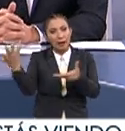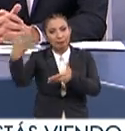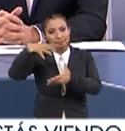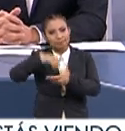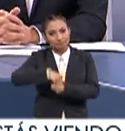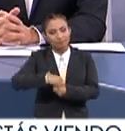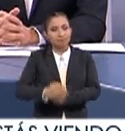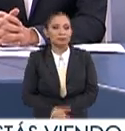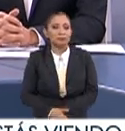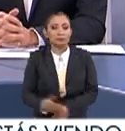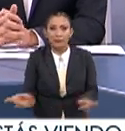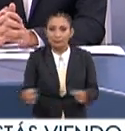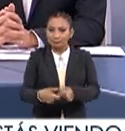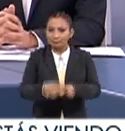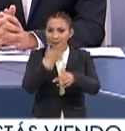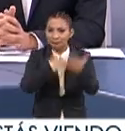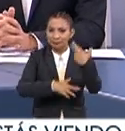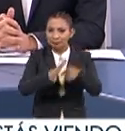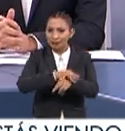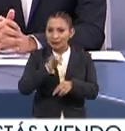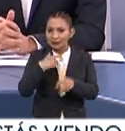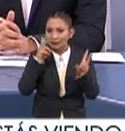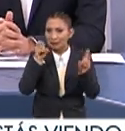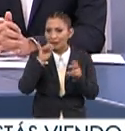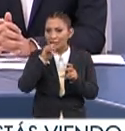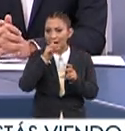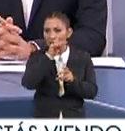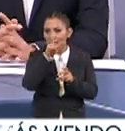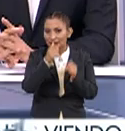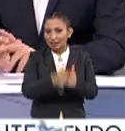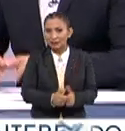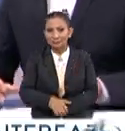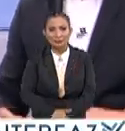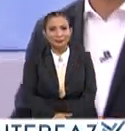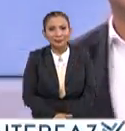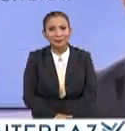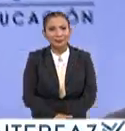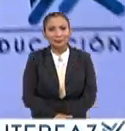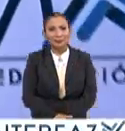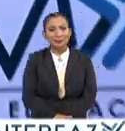incluyente. Hacemos una breve pausa y regresamos con más temas en Interfaz. No se vayan.